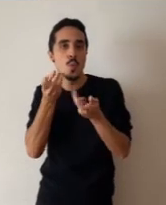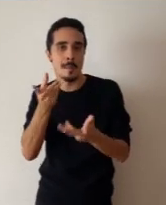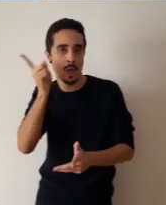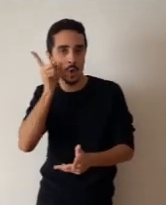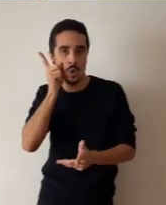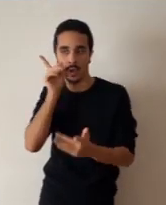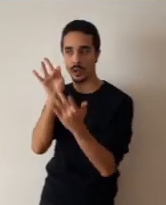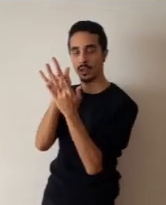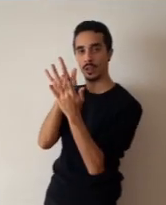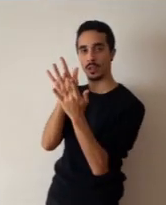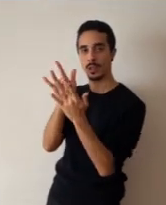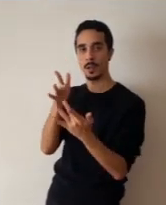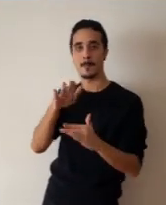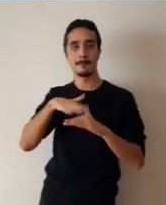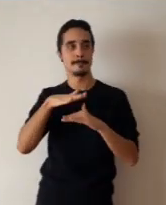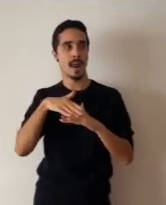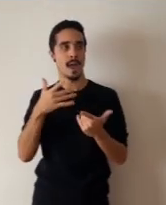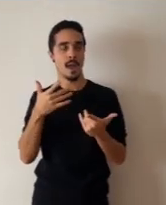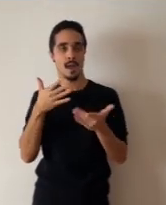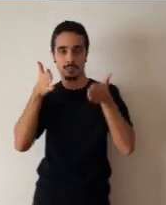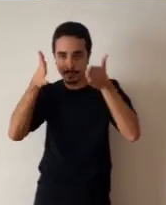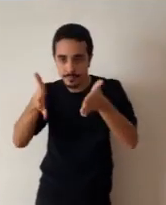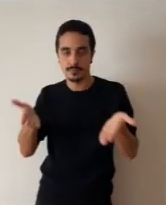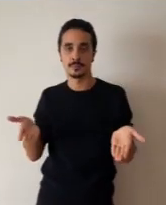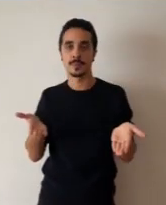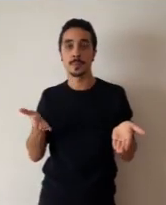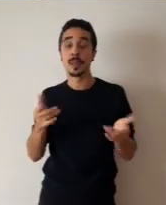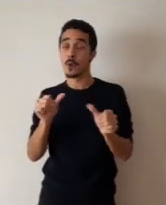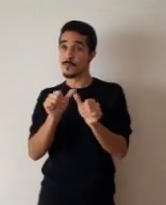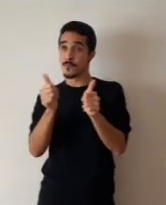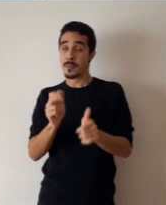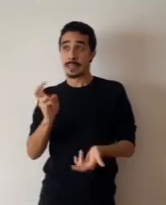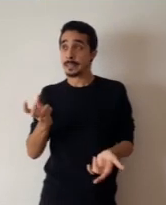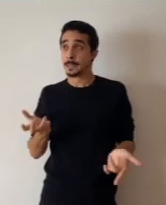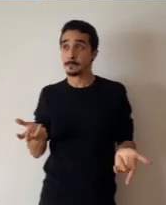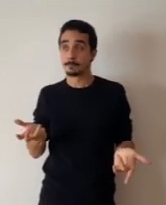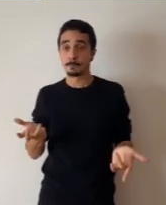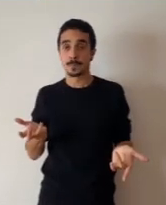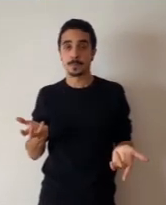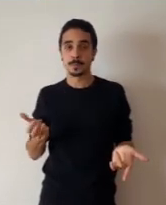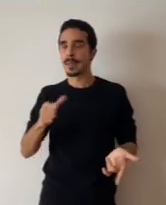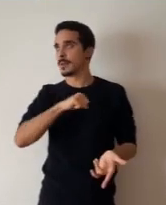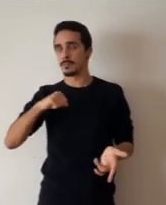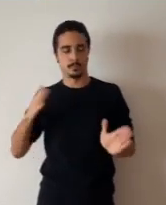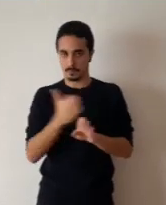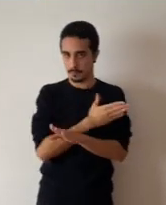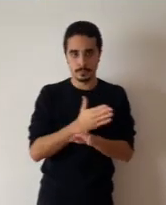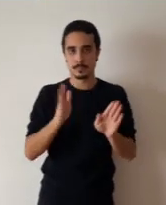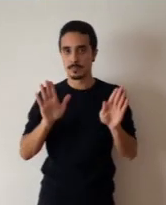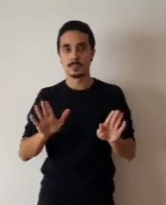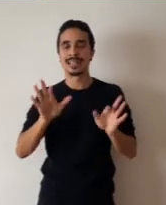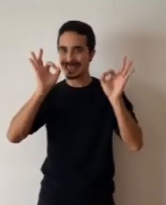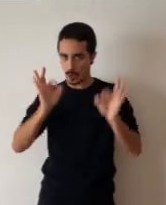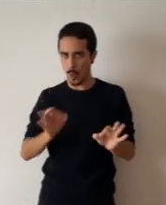algún número al que poder recurrir. De todas maneras, yo creo que